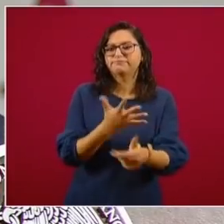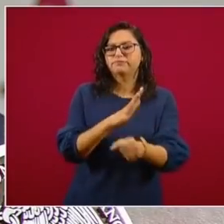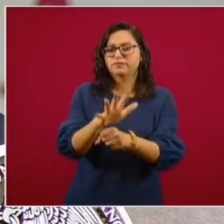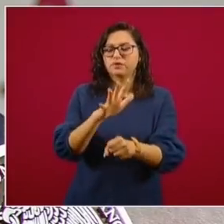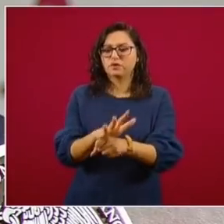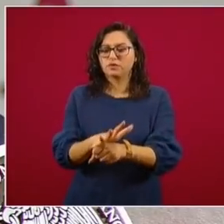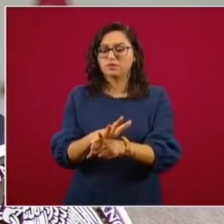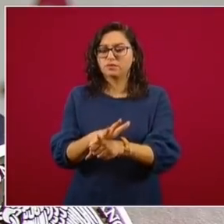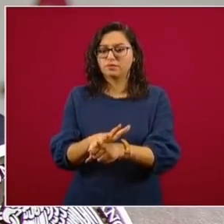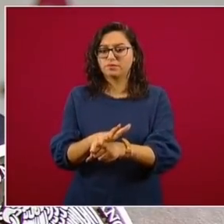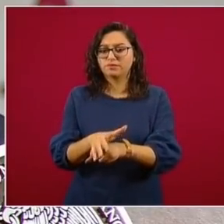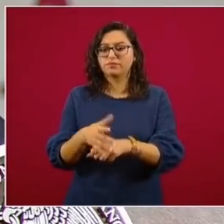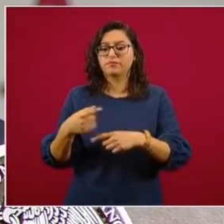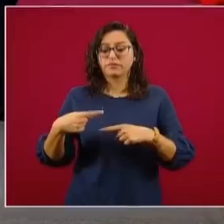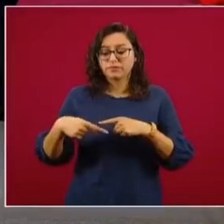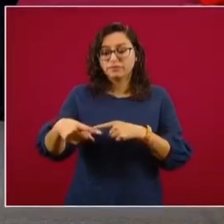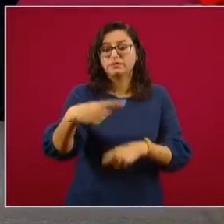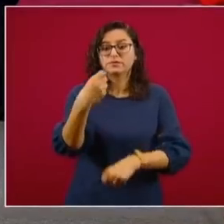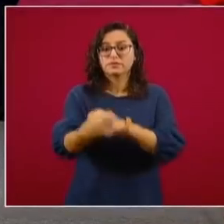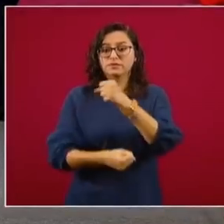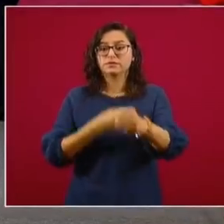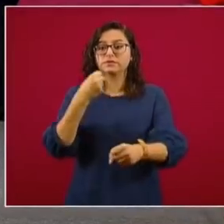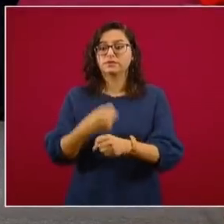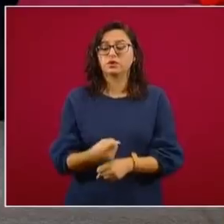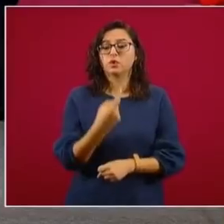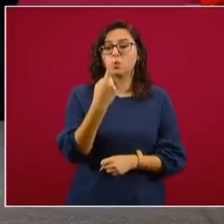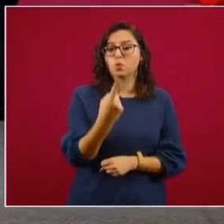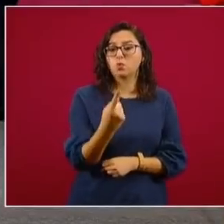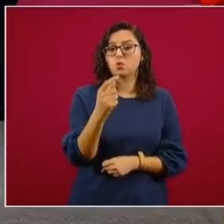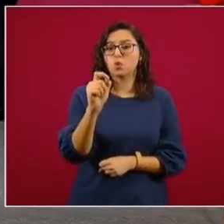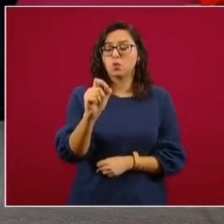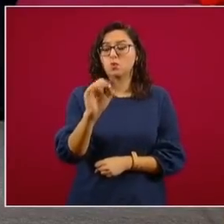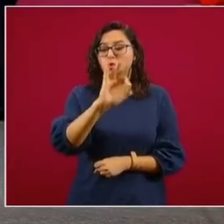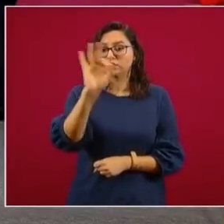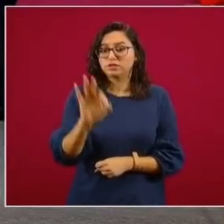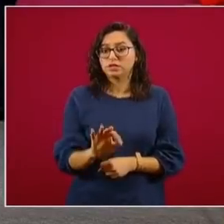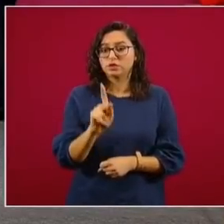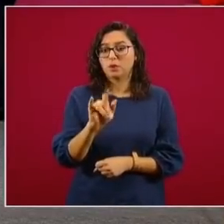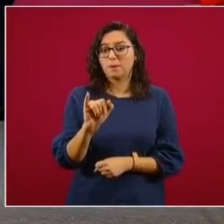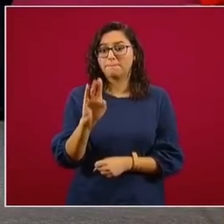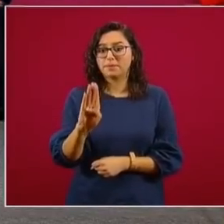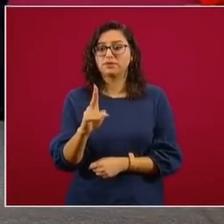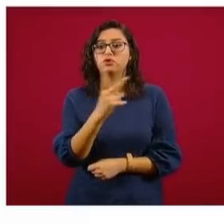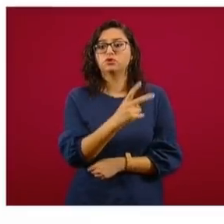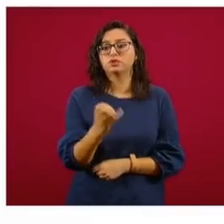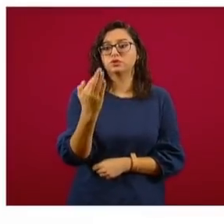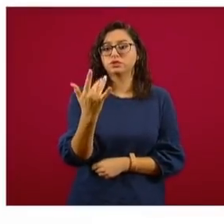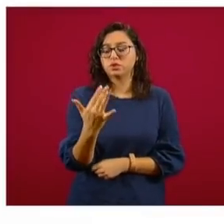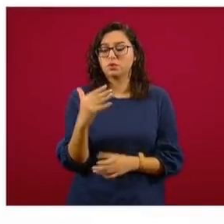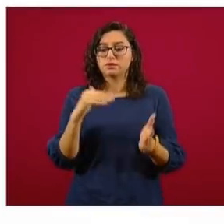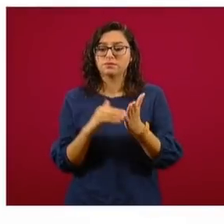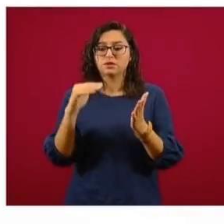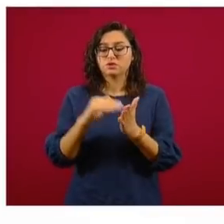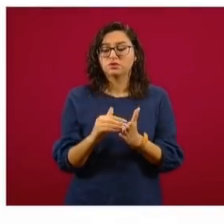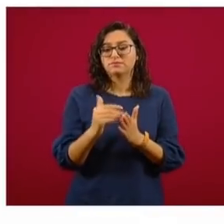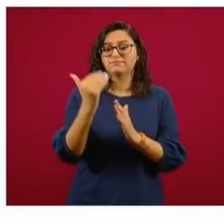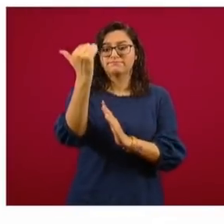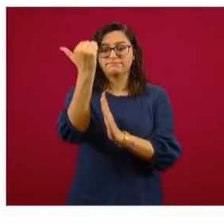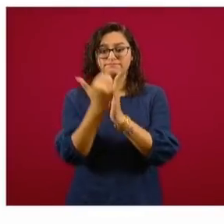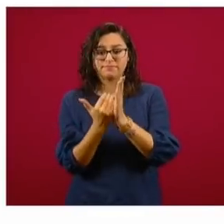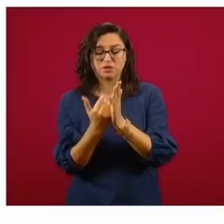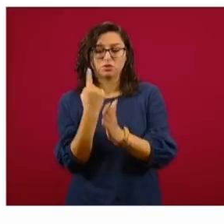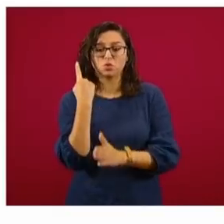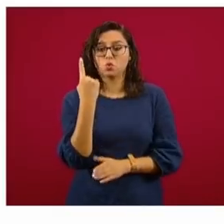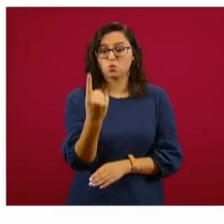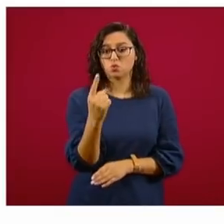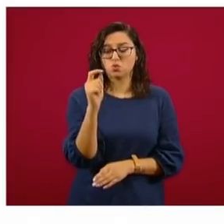implicar una disminución para el año que entra de un 1% del PIB, el equivalente a 250,000 millones de pesos. Ese es